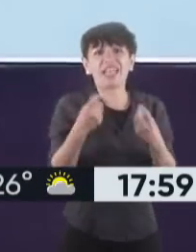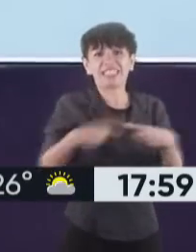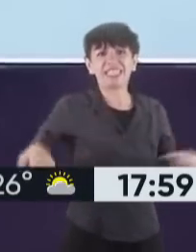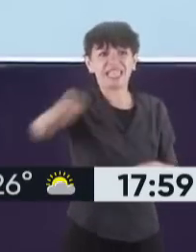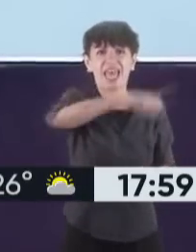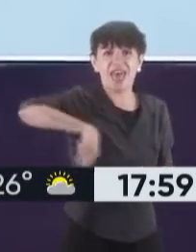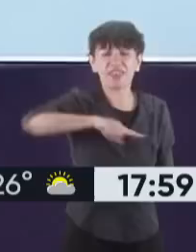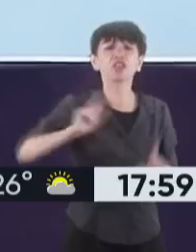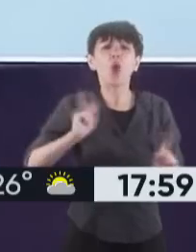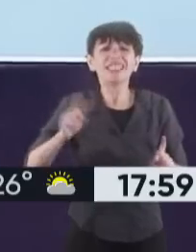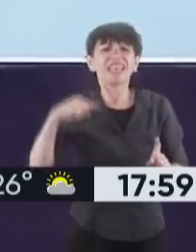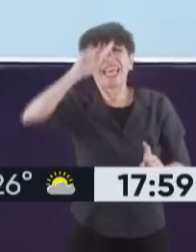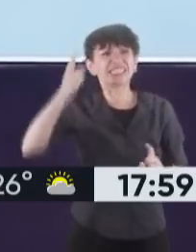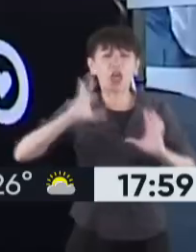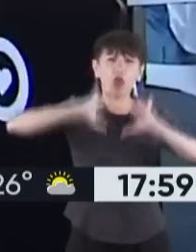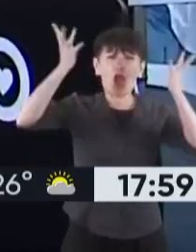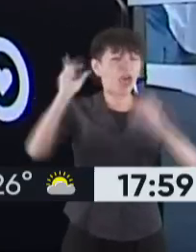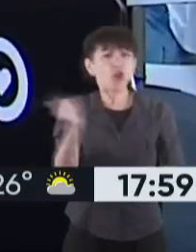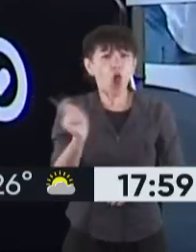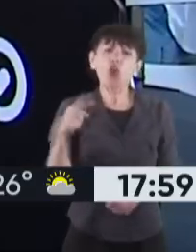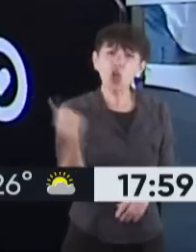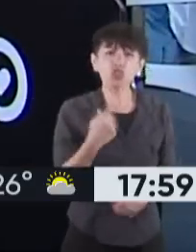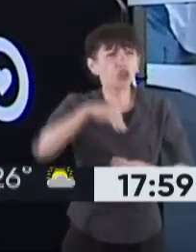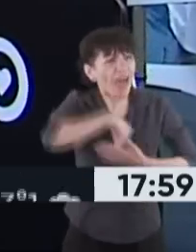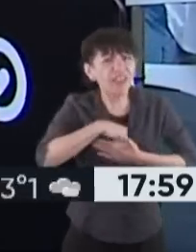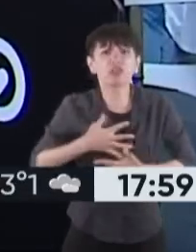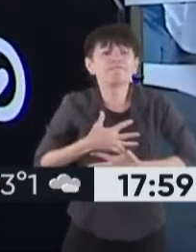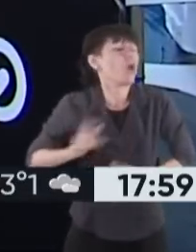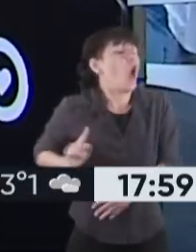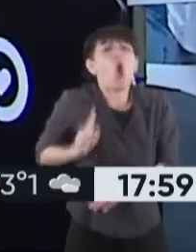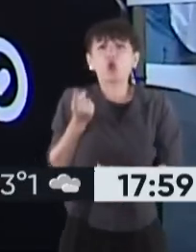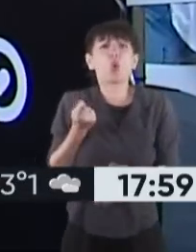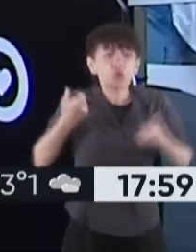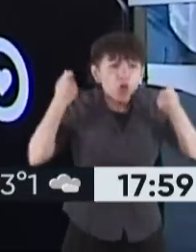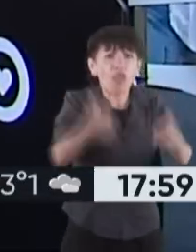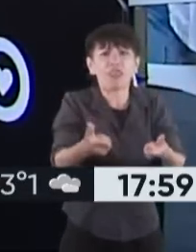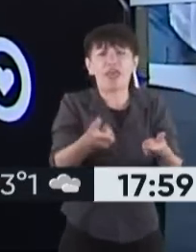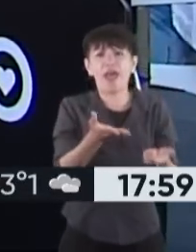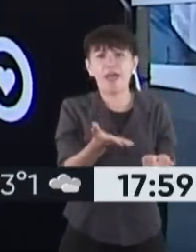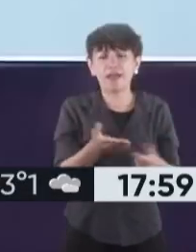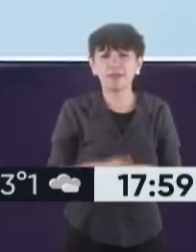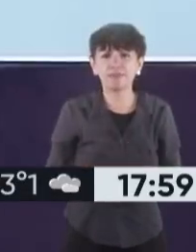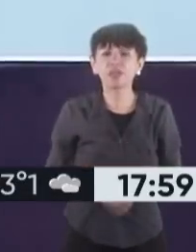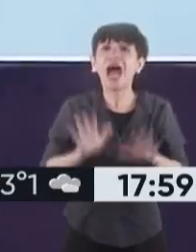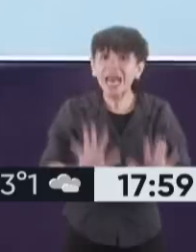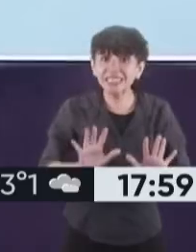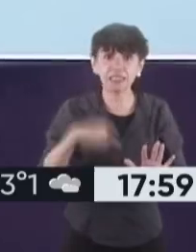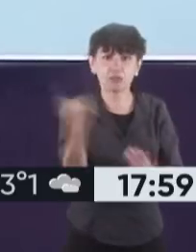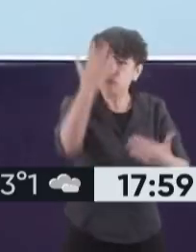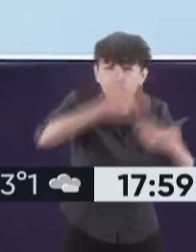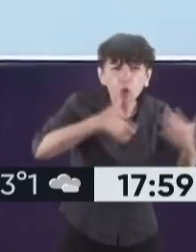Estamos orgullosos de pensar de ese modo. Orgullosos de pensar de ese modo. Y así como estamos